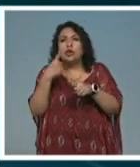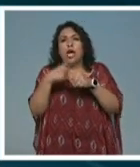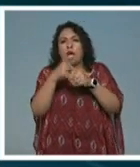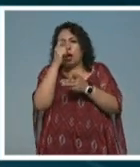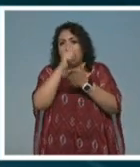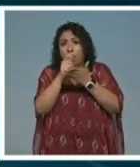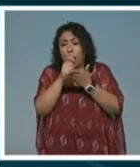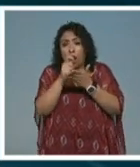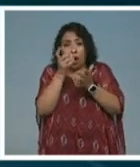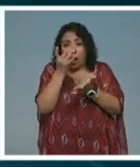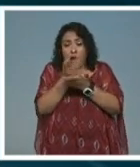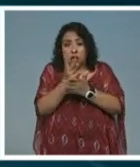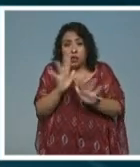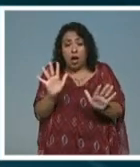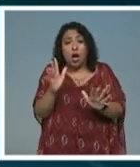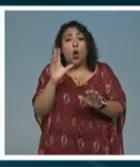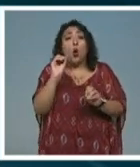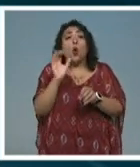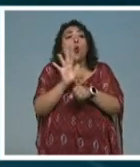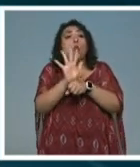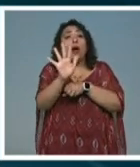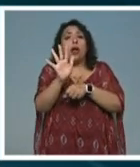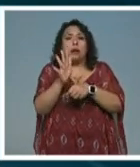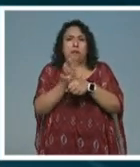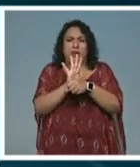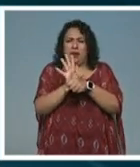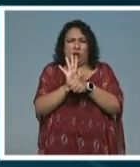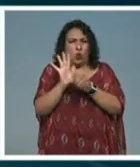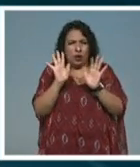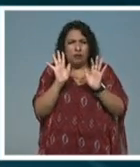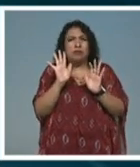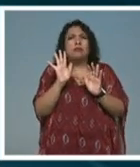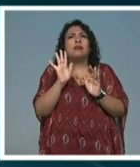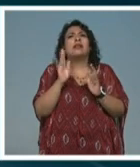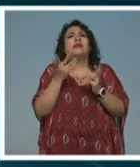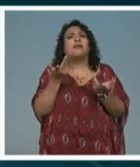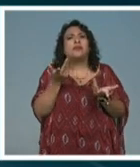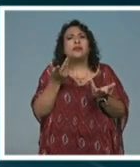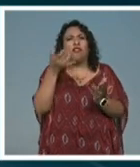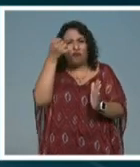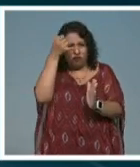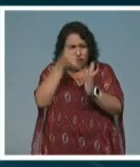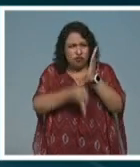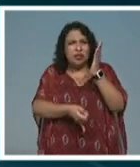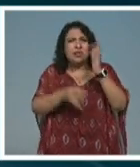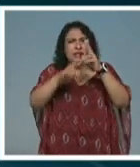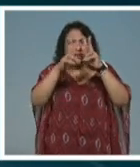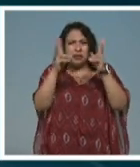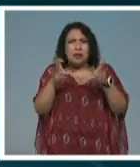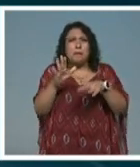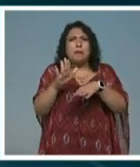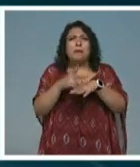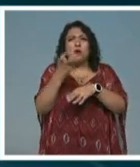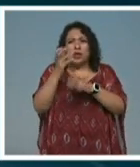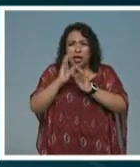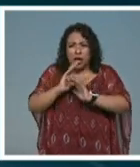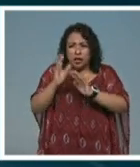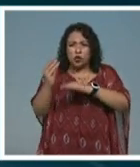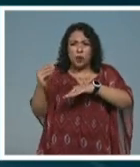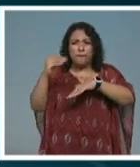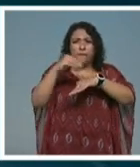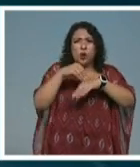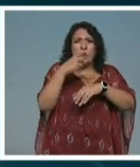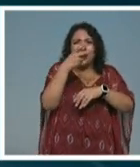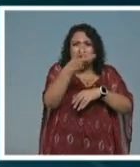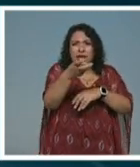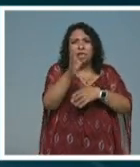compuso o en qué película salió, sino se va a tratar a profundidad el tema de por qué esa canción se puso en ese